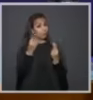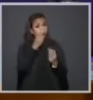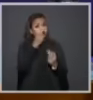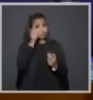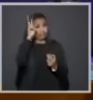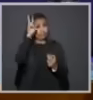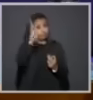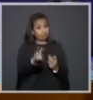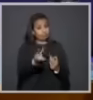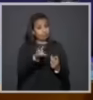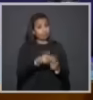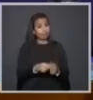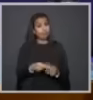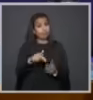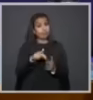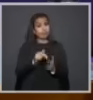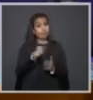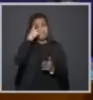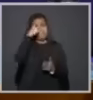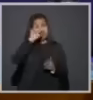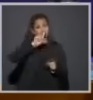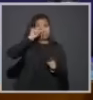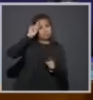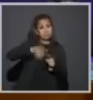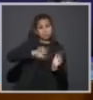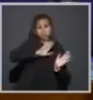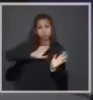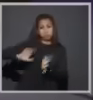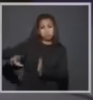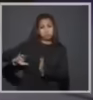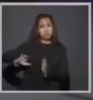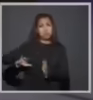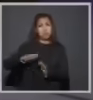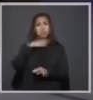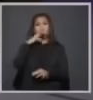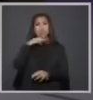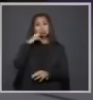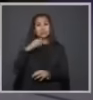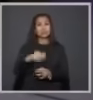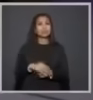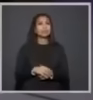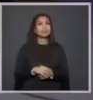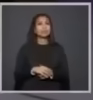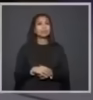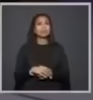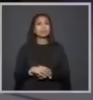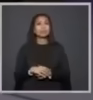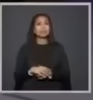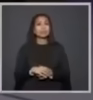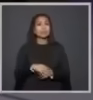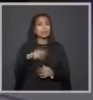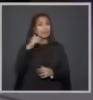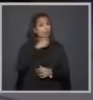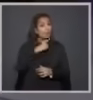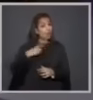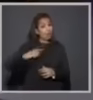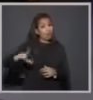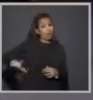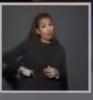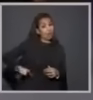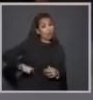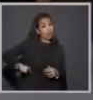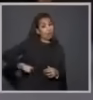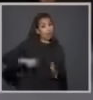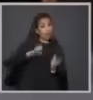para desterrar la corrupción, y se requiere gobernar con el ejemplo.